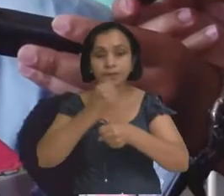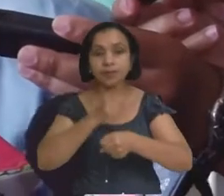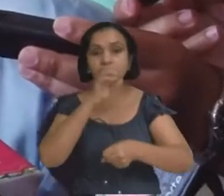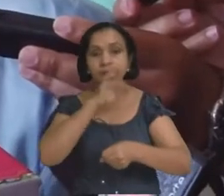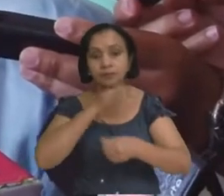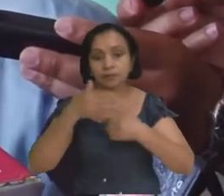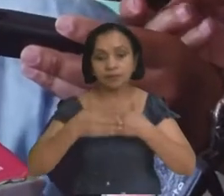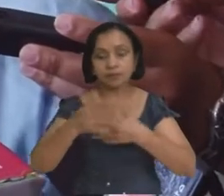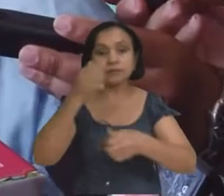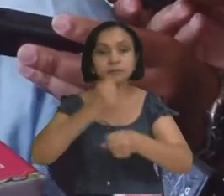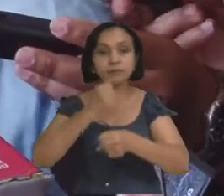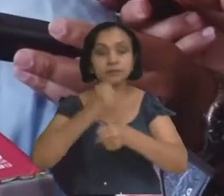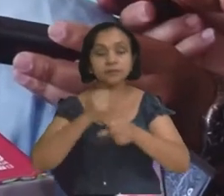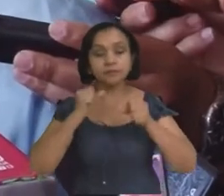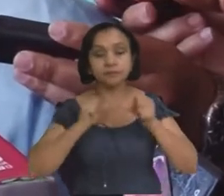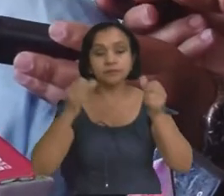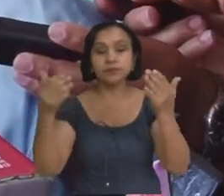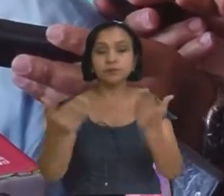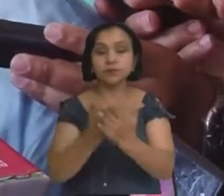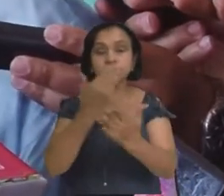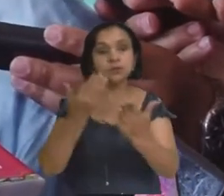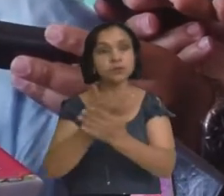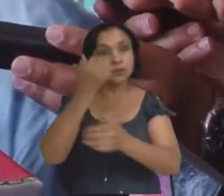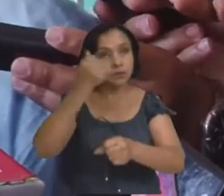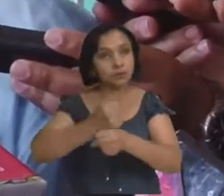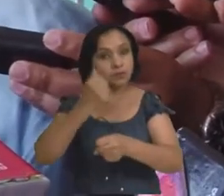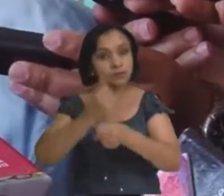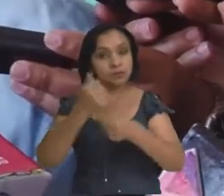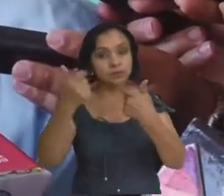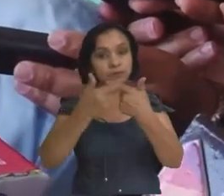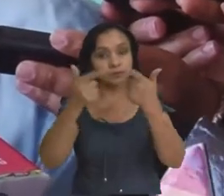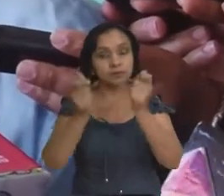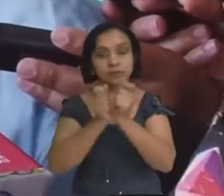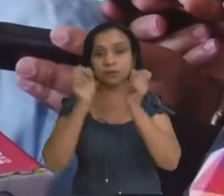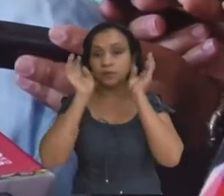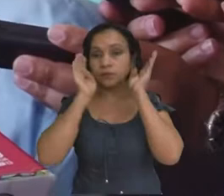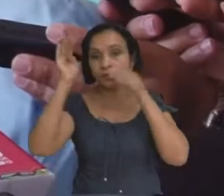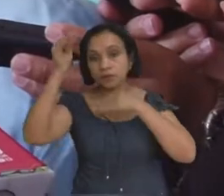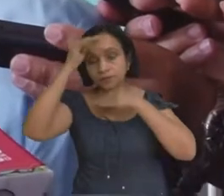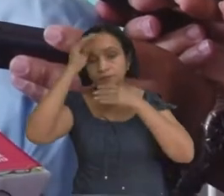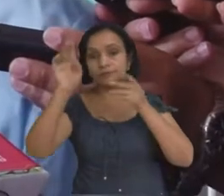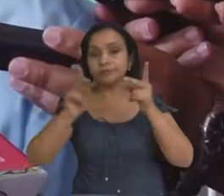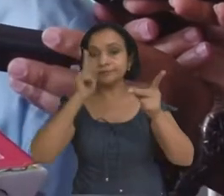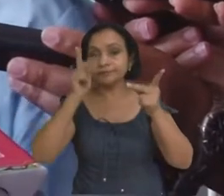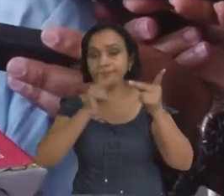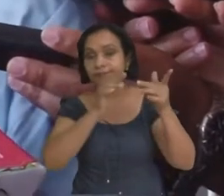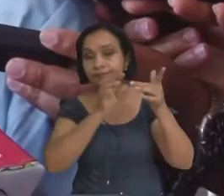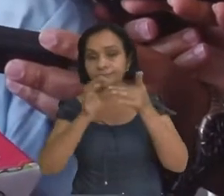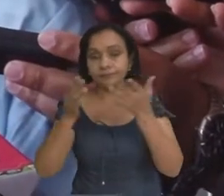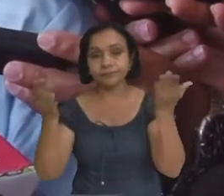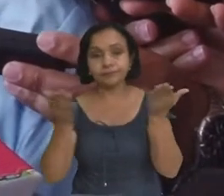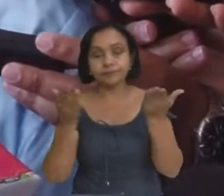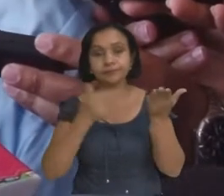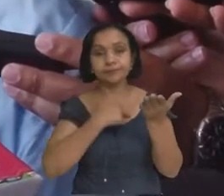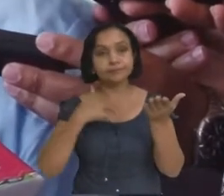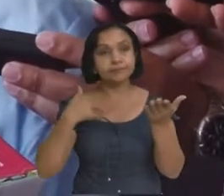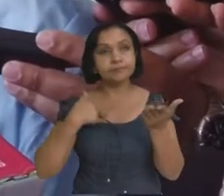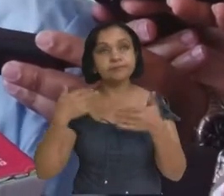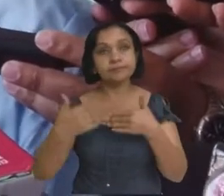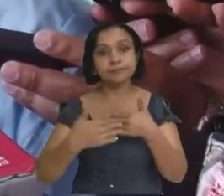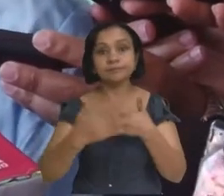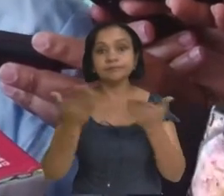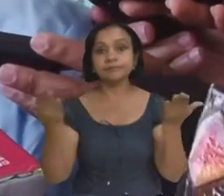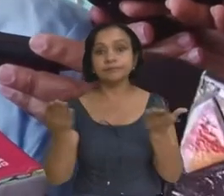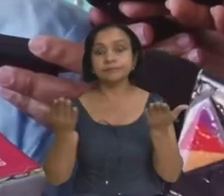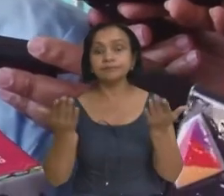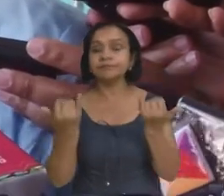nuestra tarea es seguir generando nuevo empleo. Es el sector privado el generador de empleo por excelencia y así va a seguir siendo el resto de nuestros días.